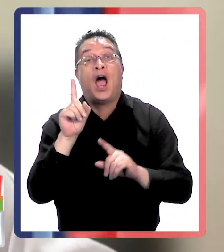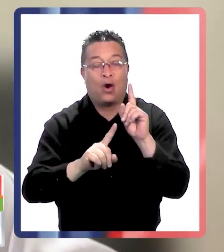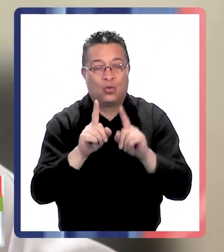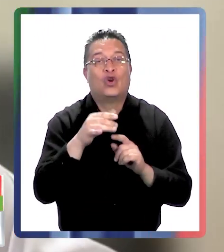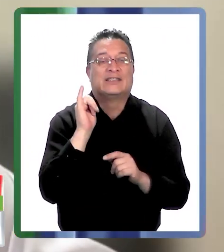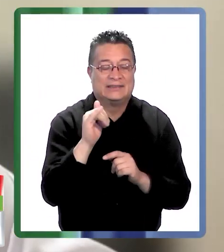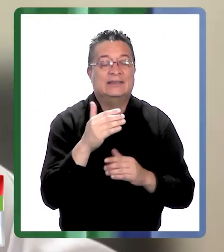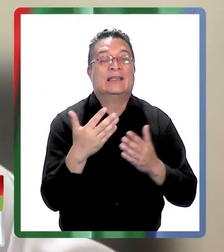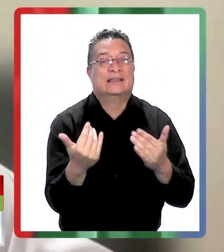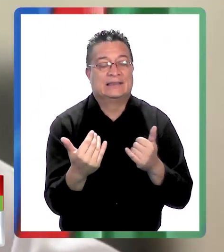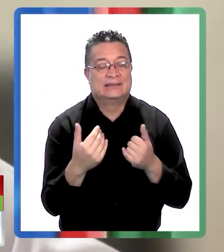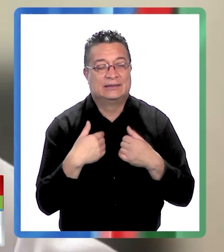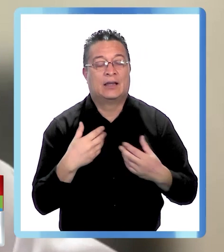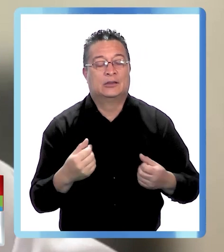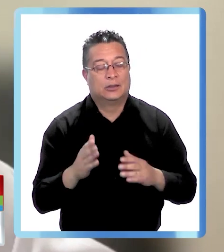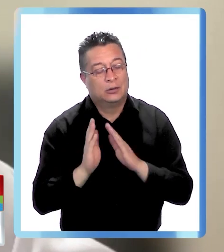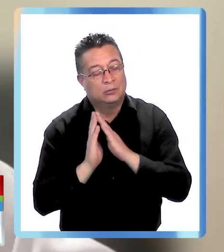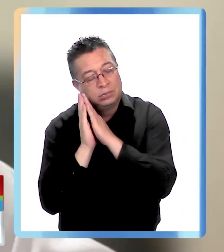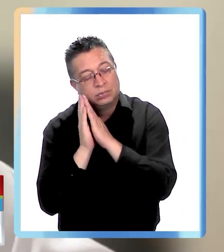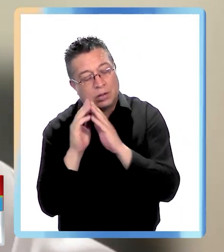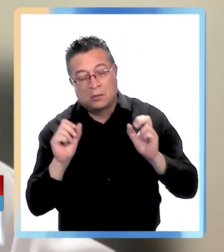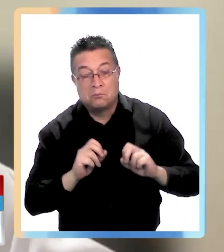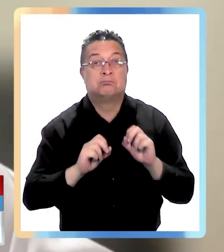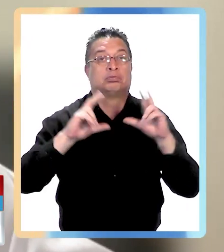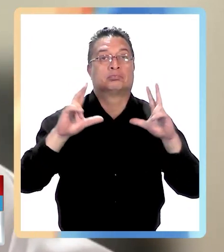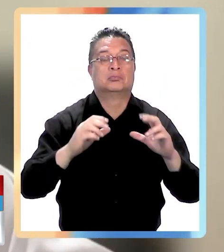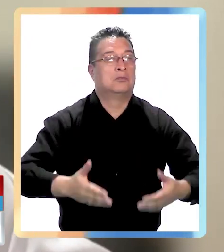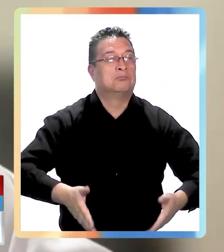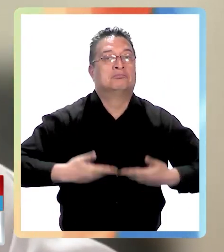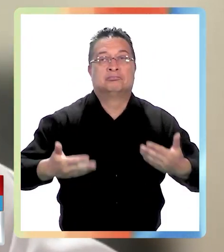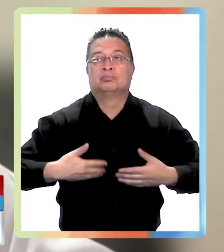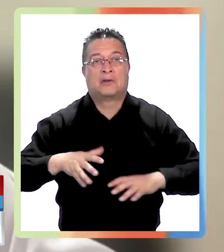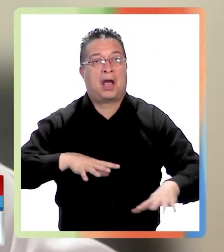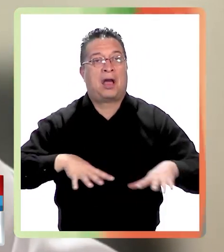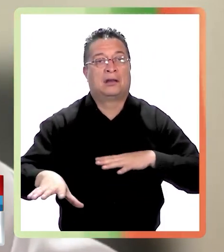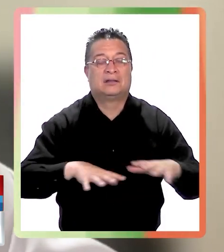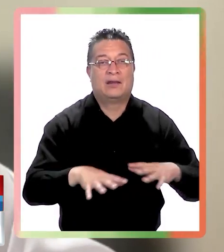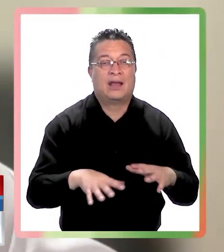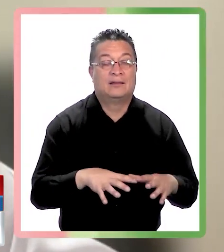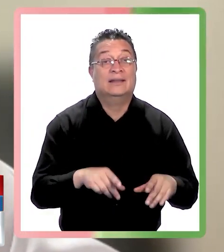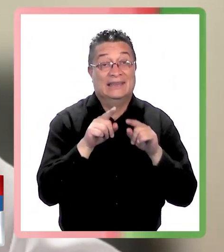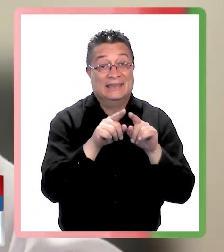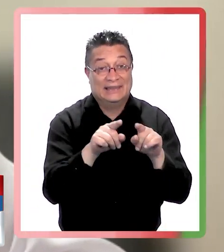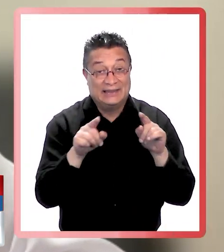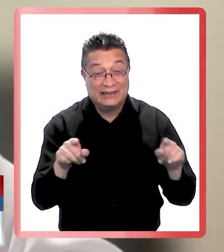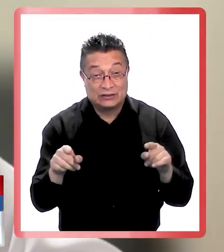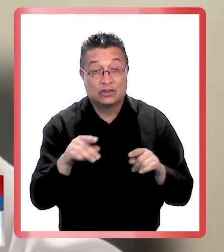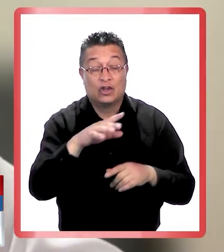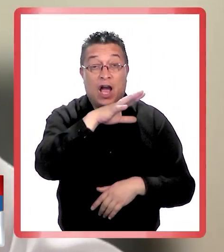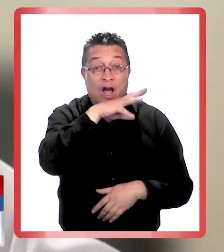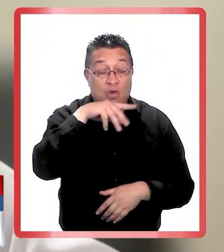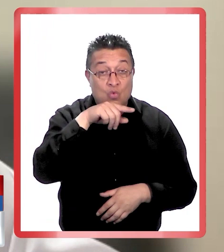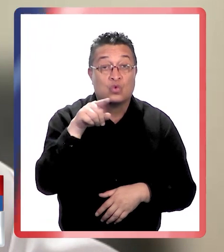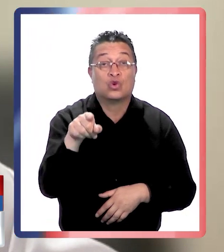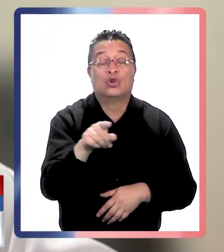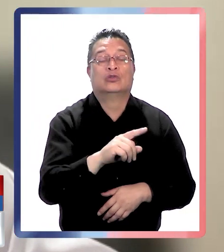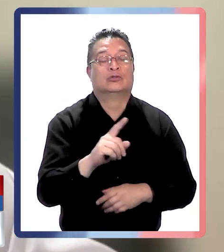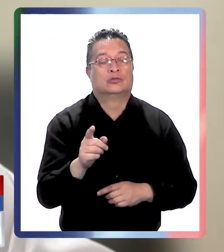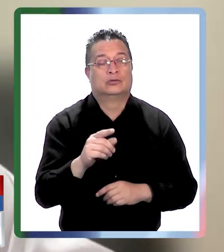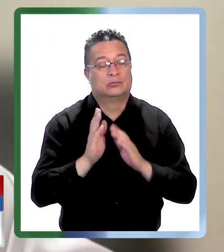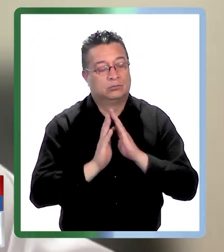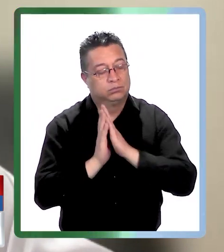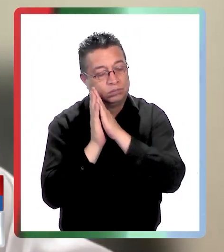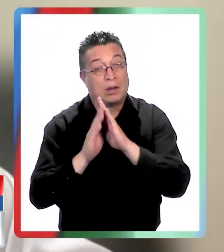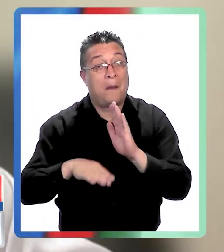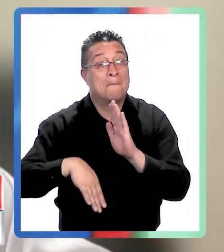necesitan la siesta para poder recuperarse en el fondo y seguir con las actividades del día. Y en esos casos, en adultos, no se recomienda una siesta